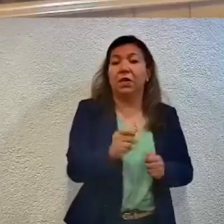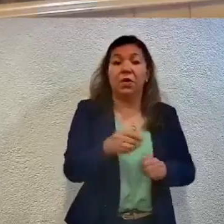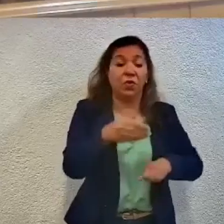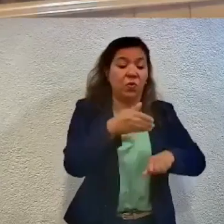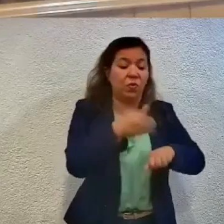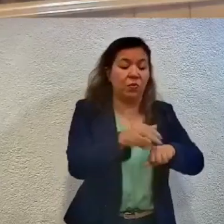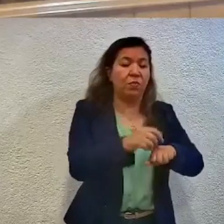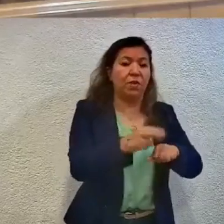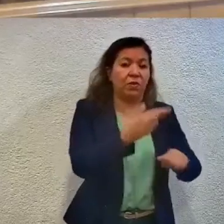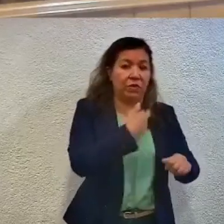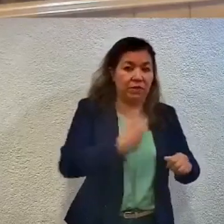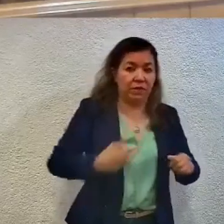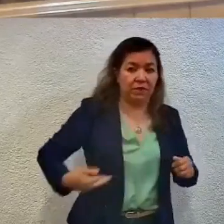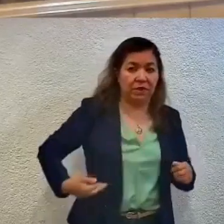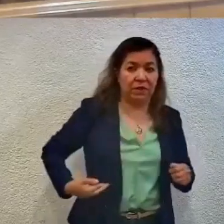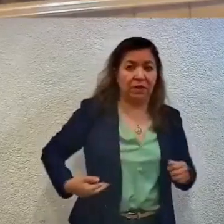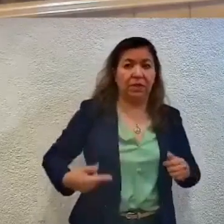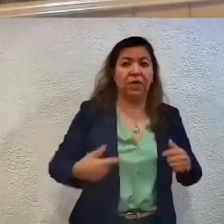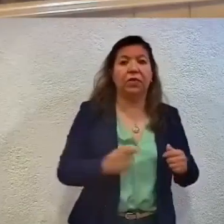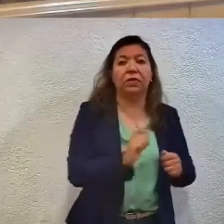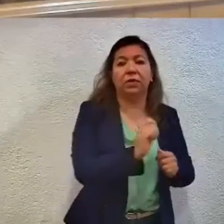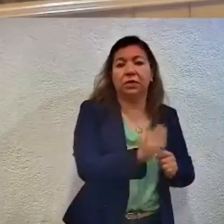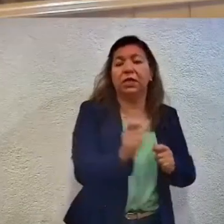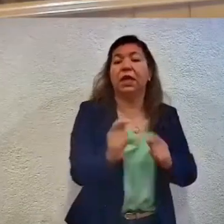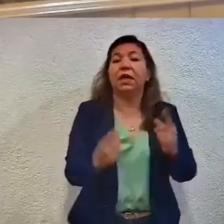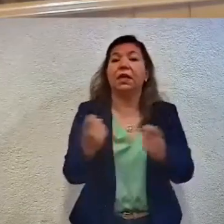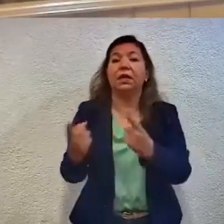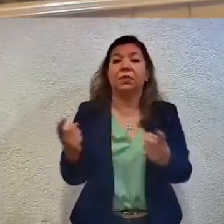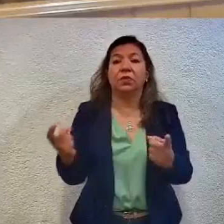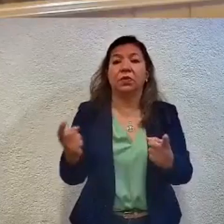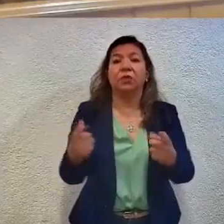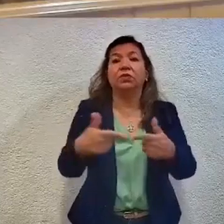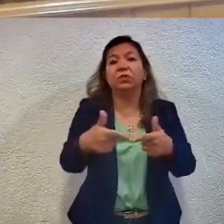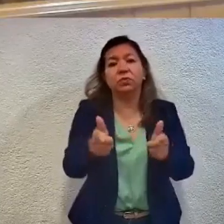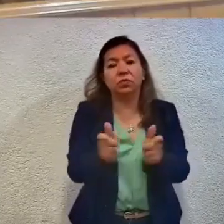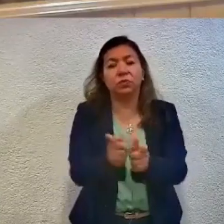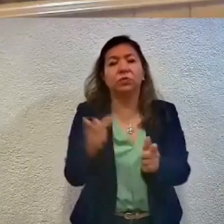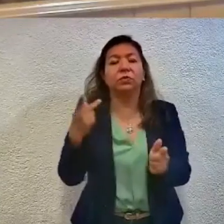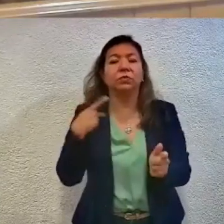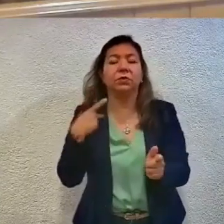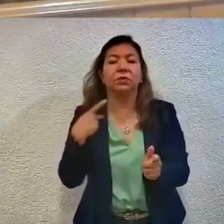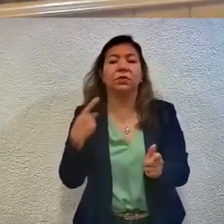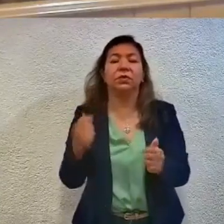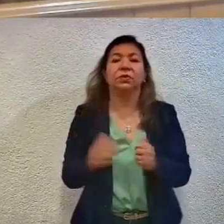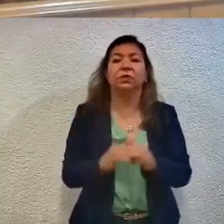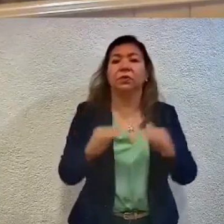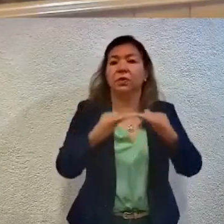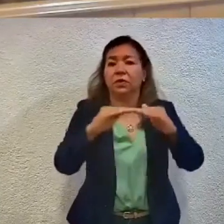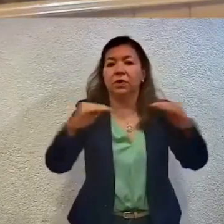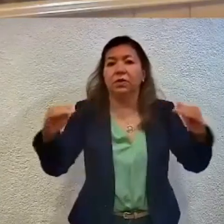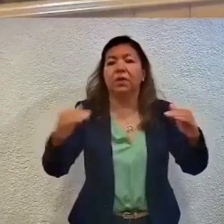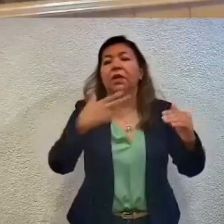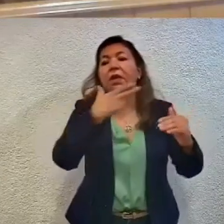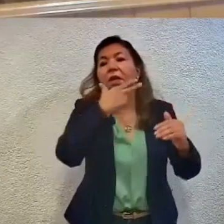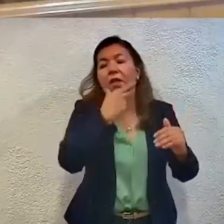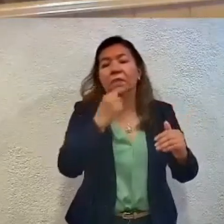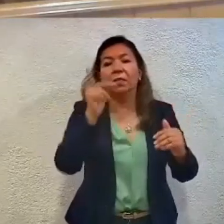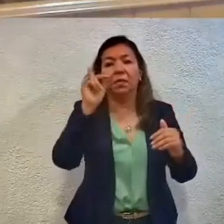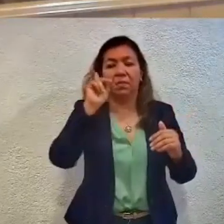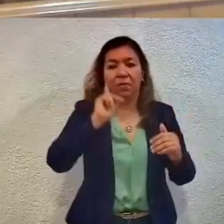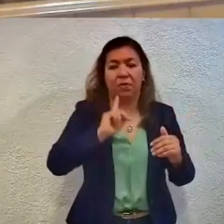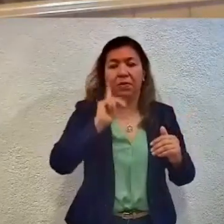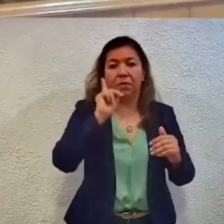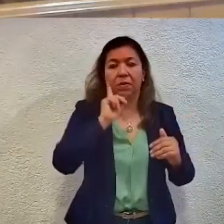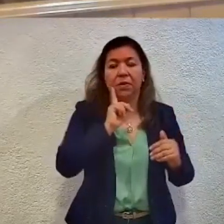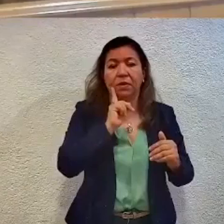la distribución del número de regidurías de RP a cada partido en términos de la ley electoral y de los lineamientos de paridad, se aplicó